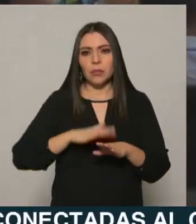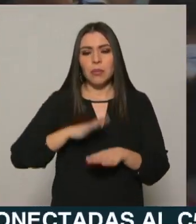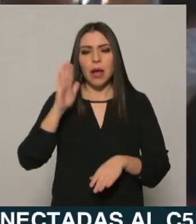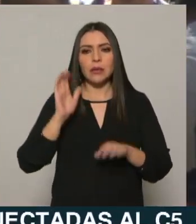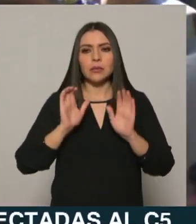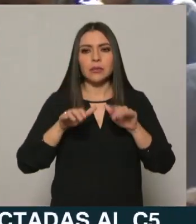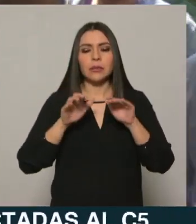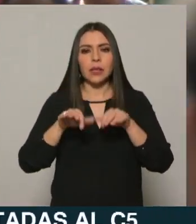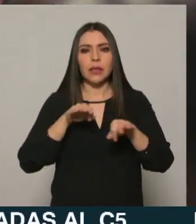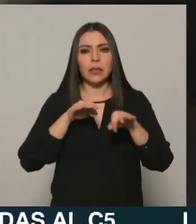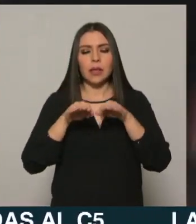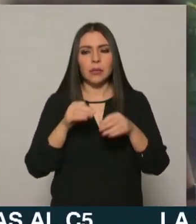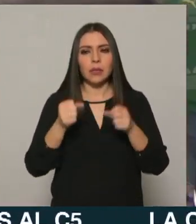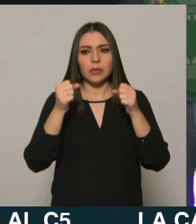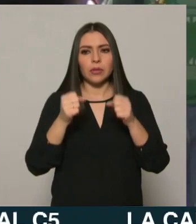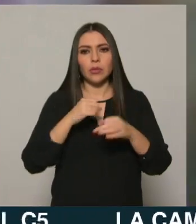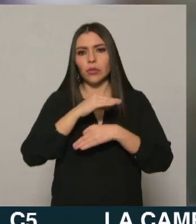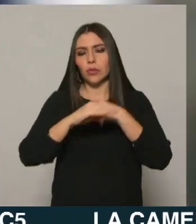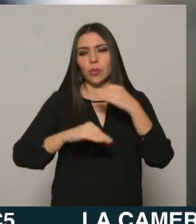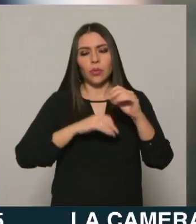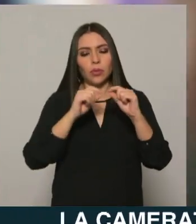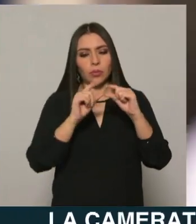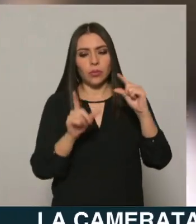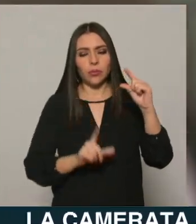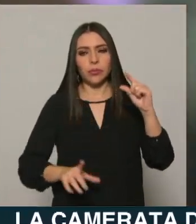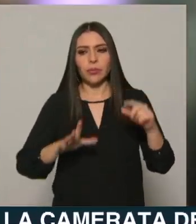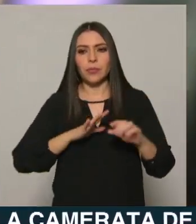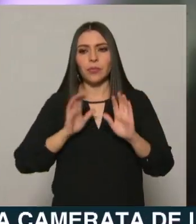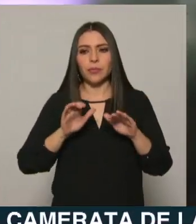empleos formales en toda la República, con